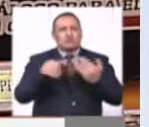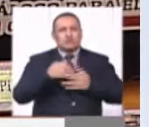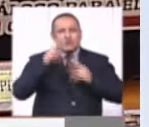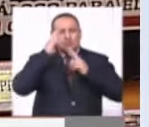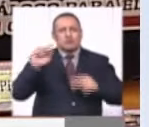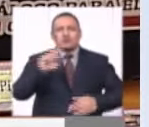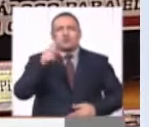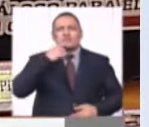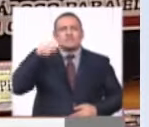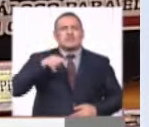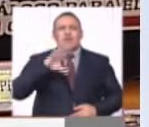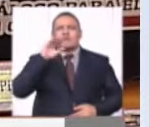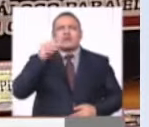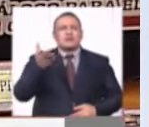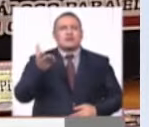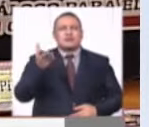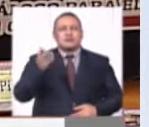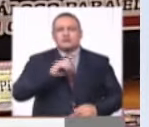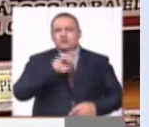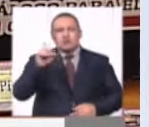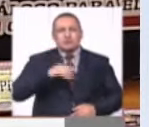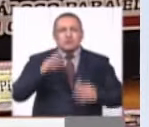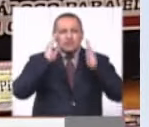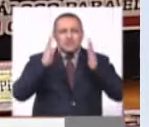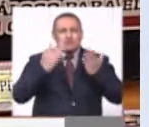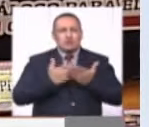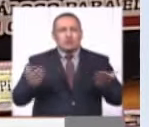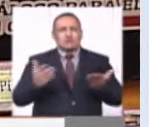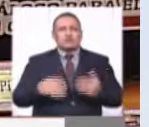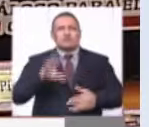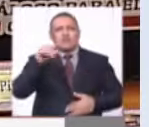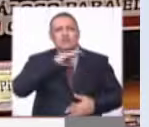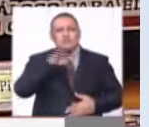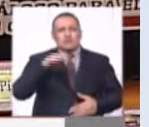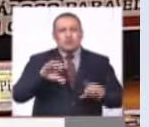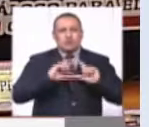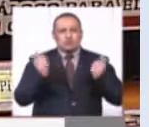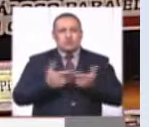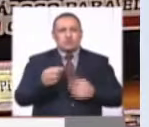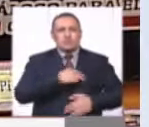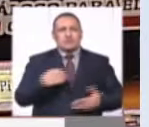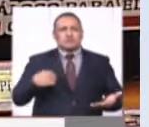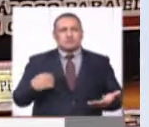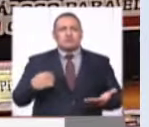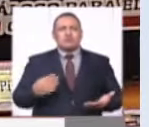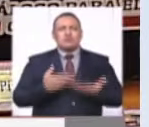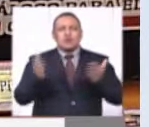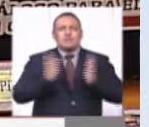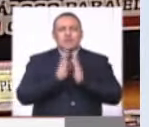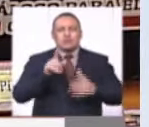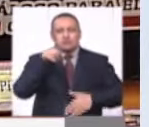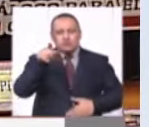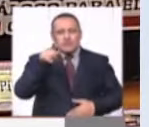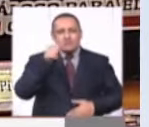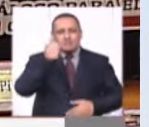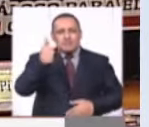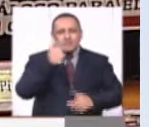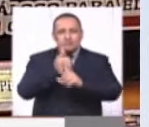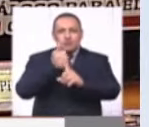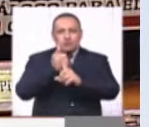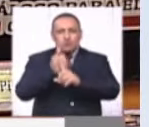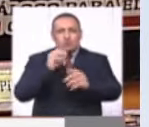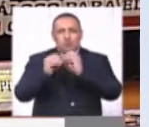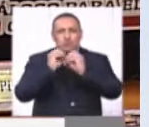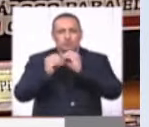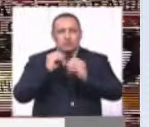respeto. No es necesario adjetivar. Lo estamos escuchando atentamente y el Pleno del Consejo de Ministros también. Voy a pedirle que usted morigere su